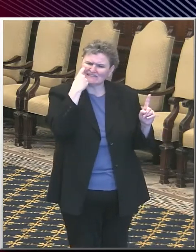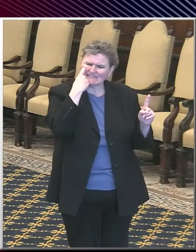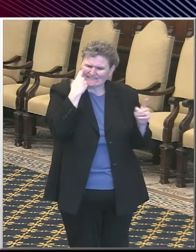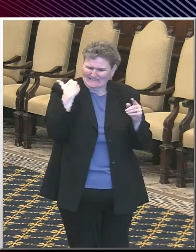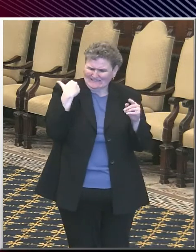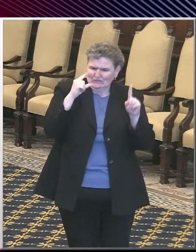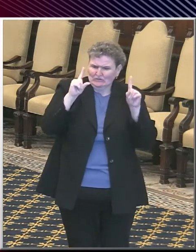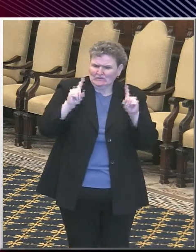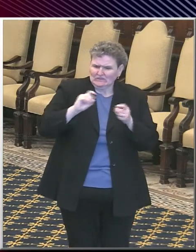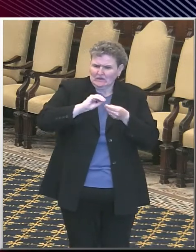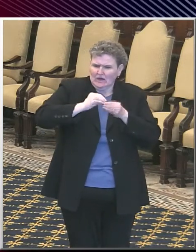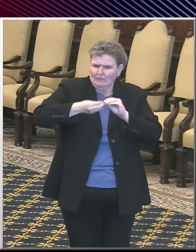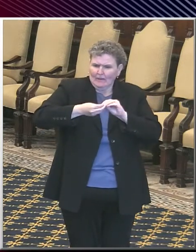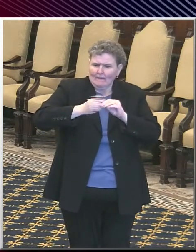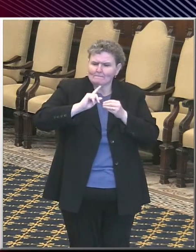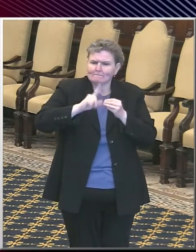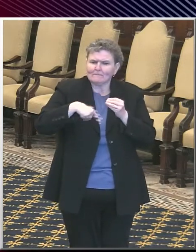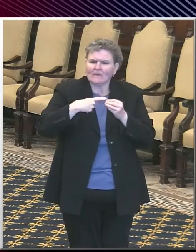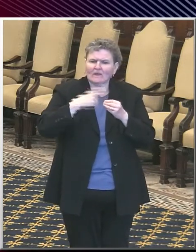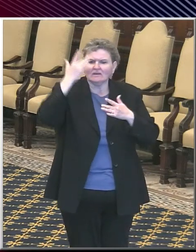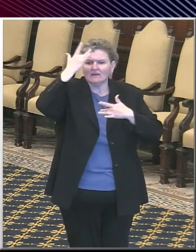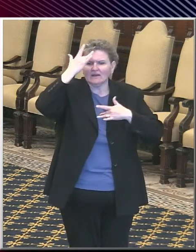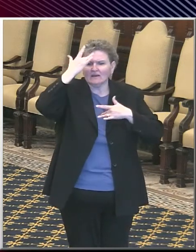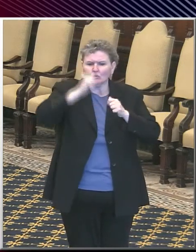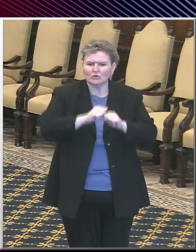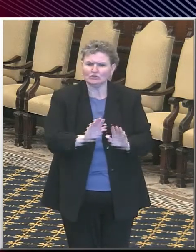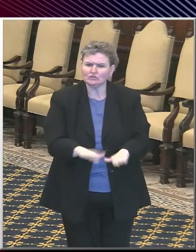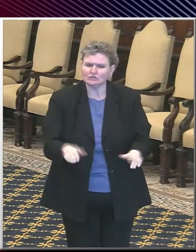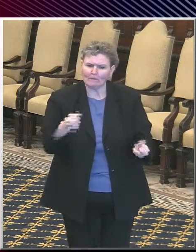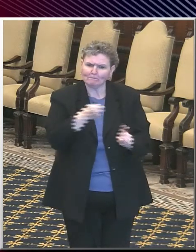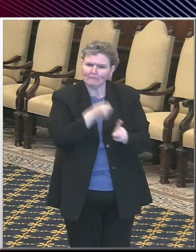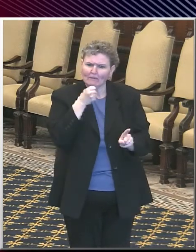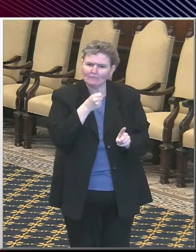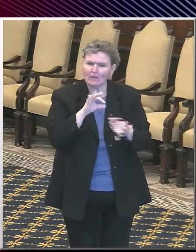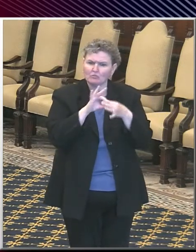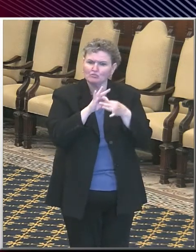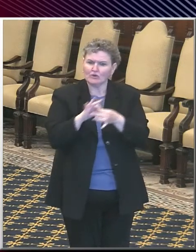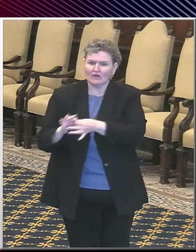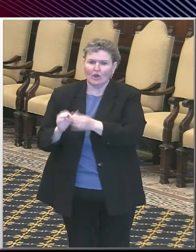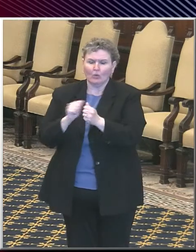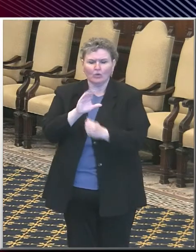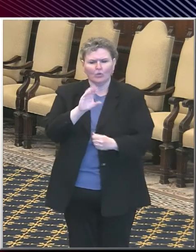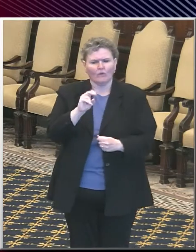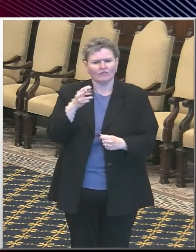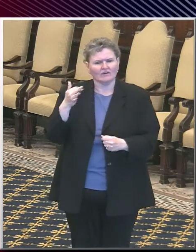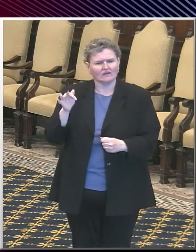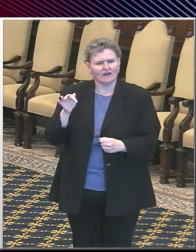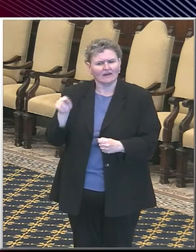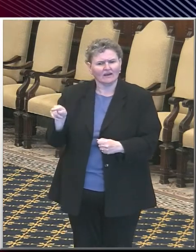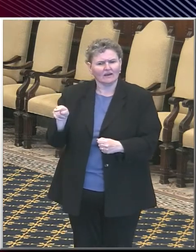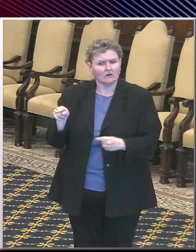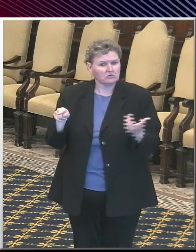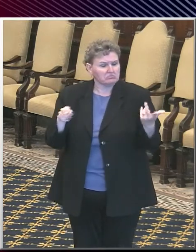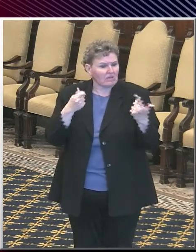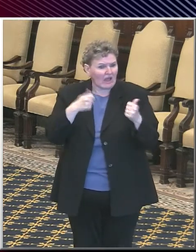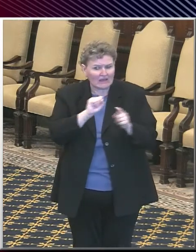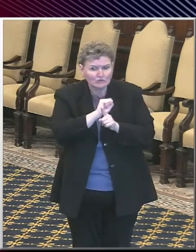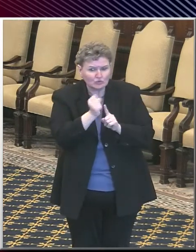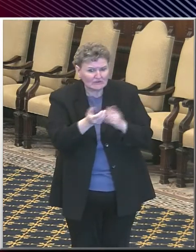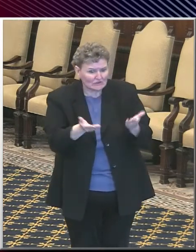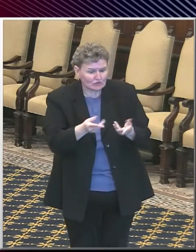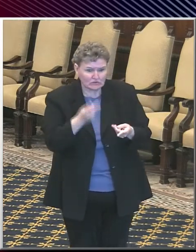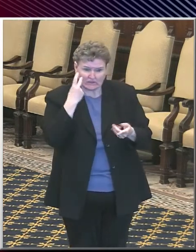llamen y le digan, saliste positivo? I would like to know exactly how many cases were diagnosed in the case